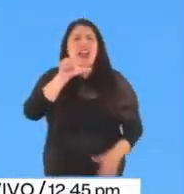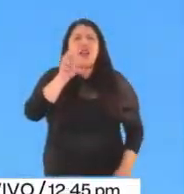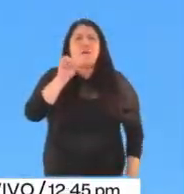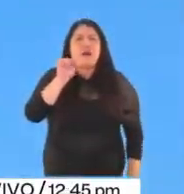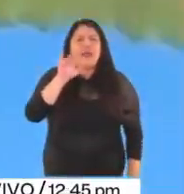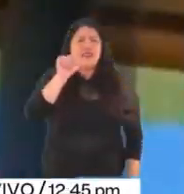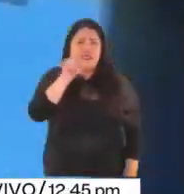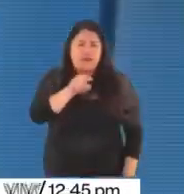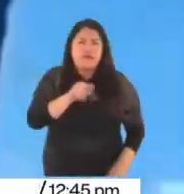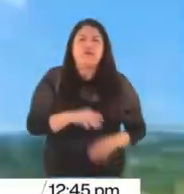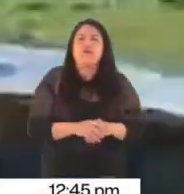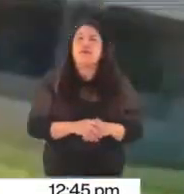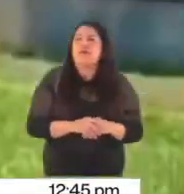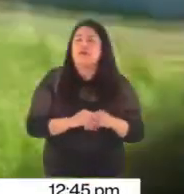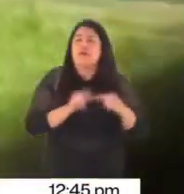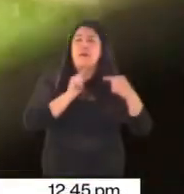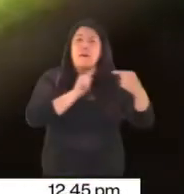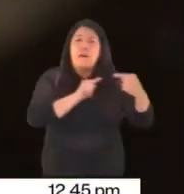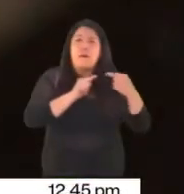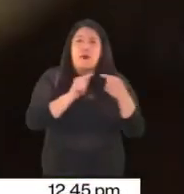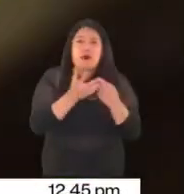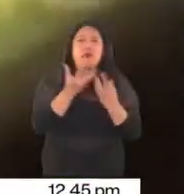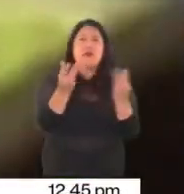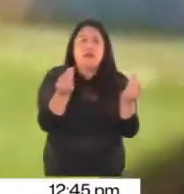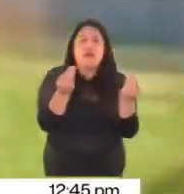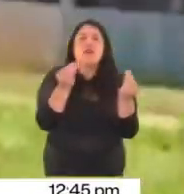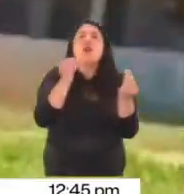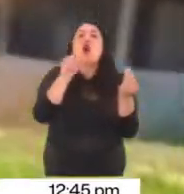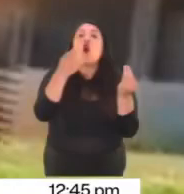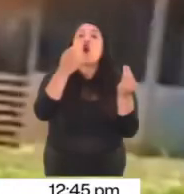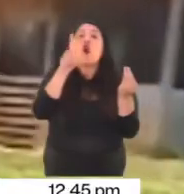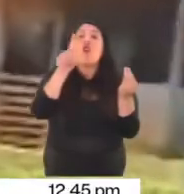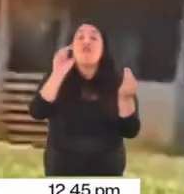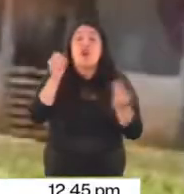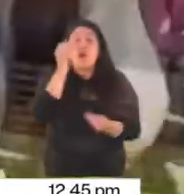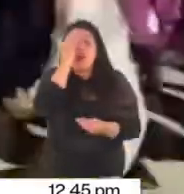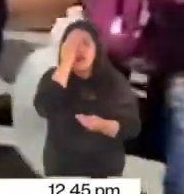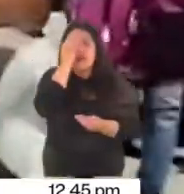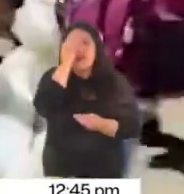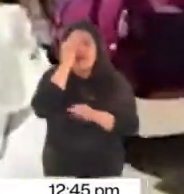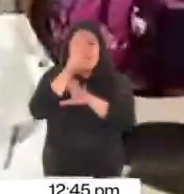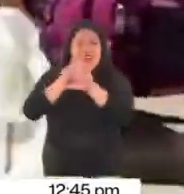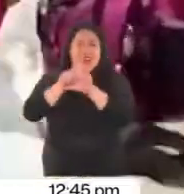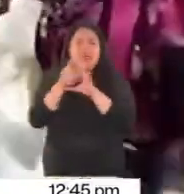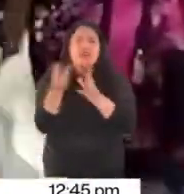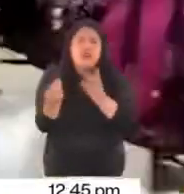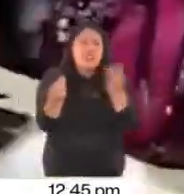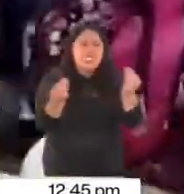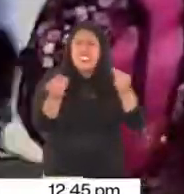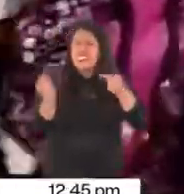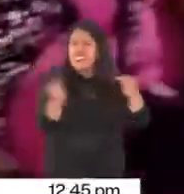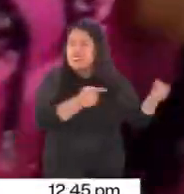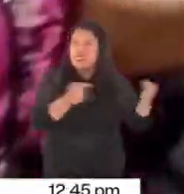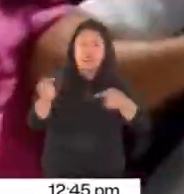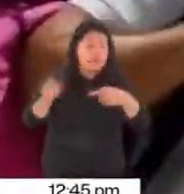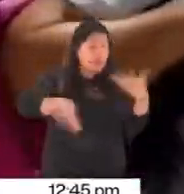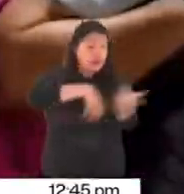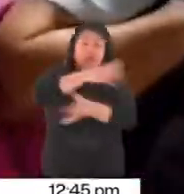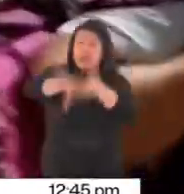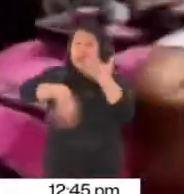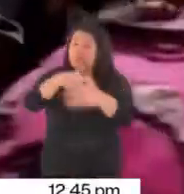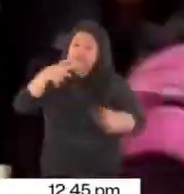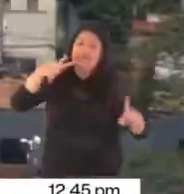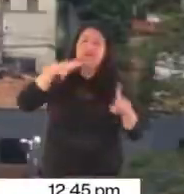Los enfrentamientos entre el Clan del Golfo y el ELN en Antioquia ha ocasionado una verdadera crisis social, por lo